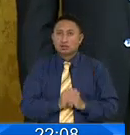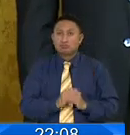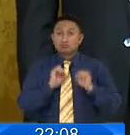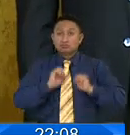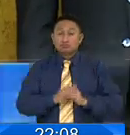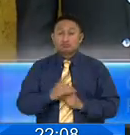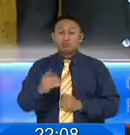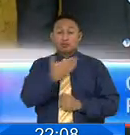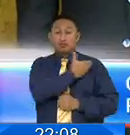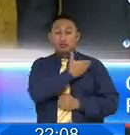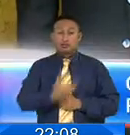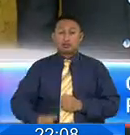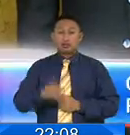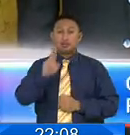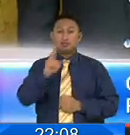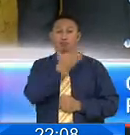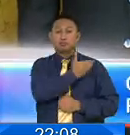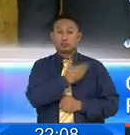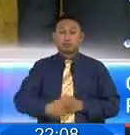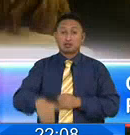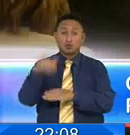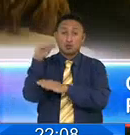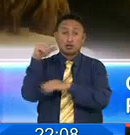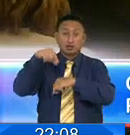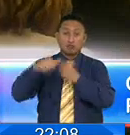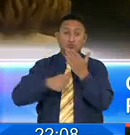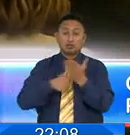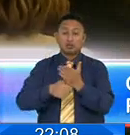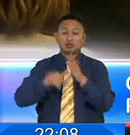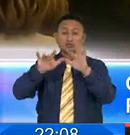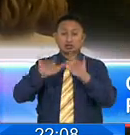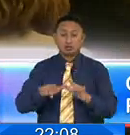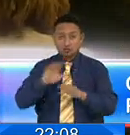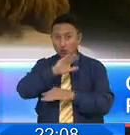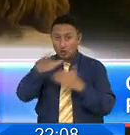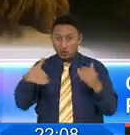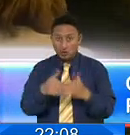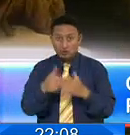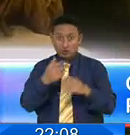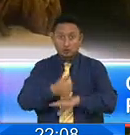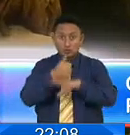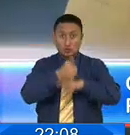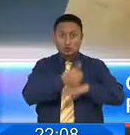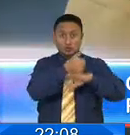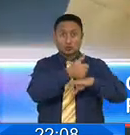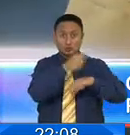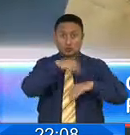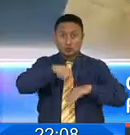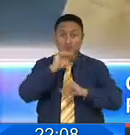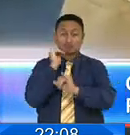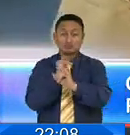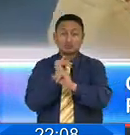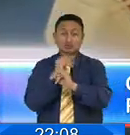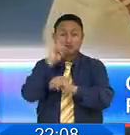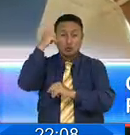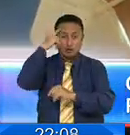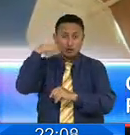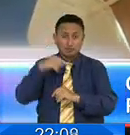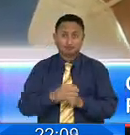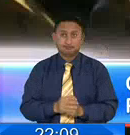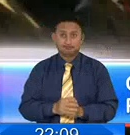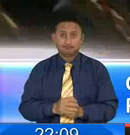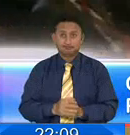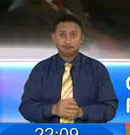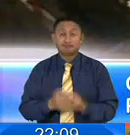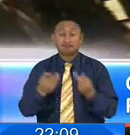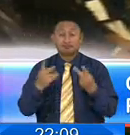el presidente y vicepresidente de la República, ministros, secretarios, subsecretarios, gerentes y directores de instituciones del gobierno, cubren incluso